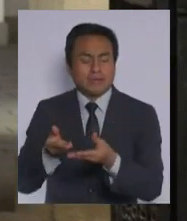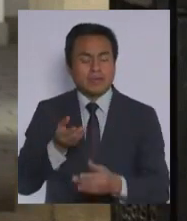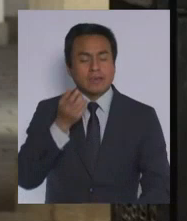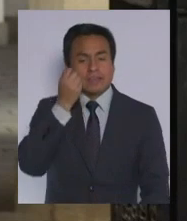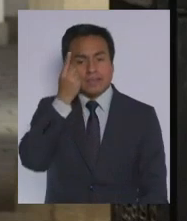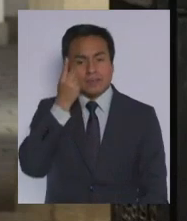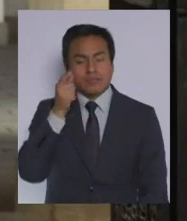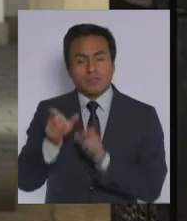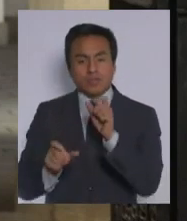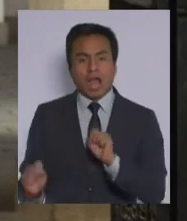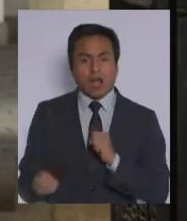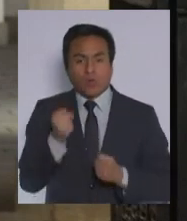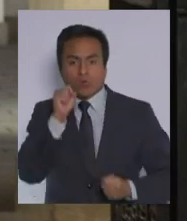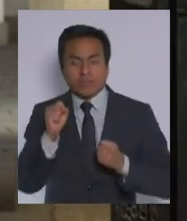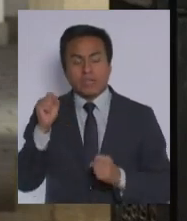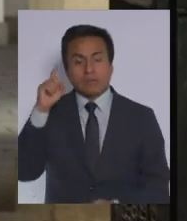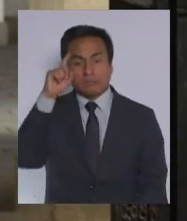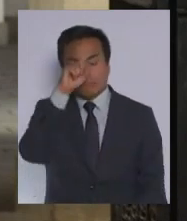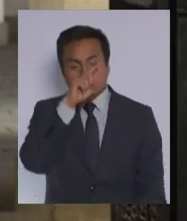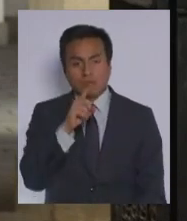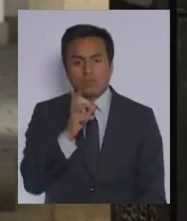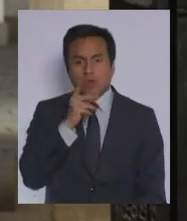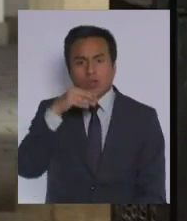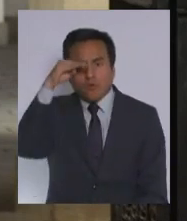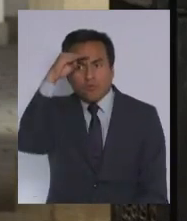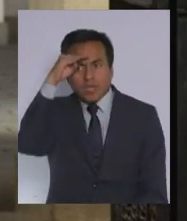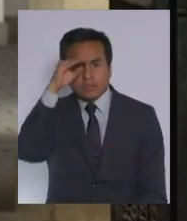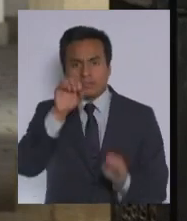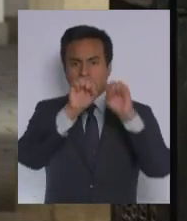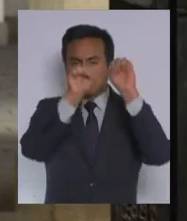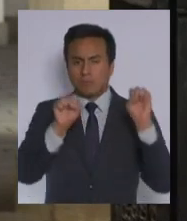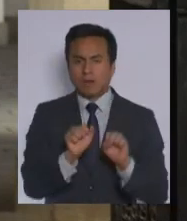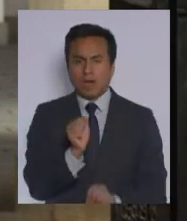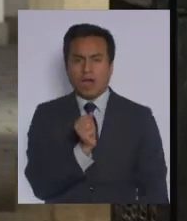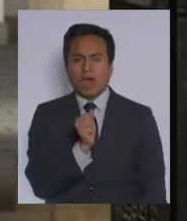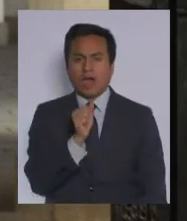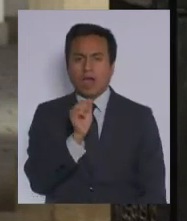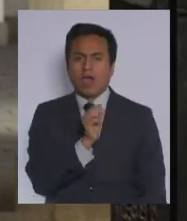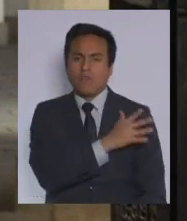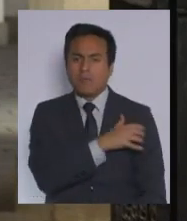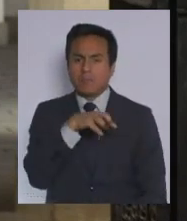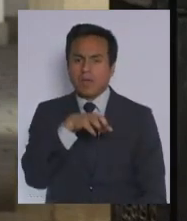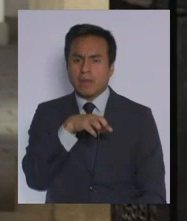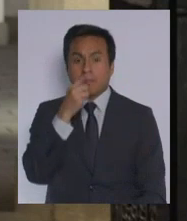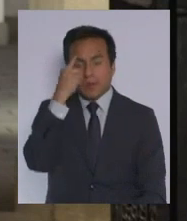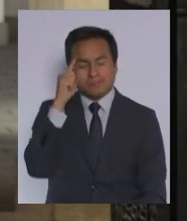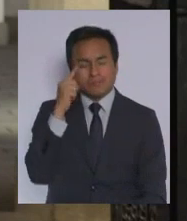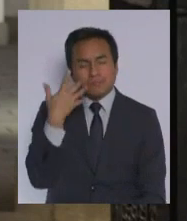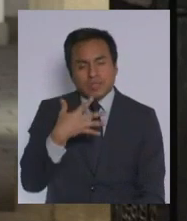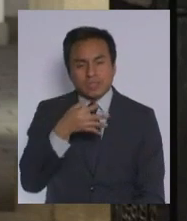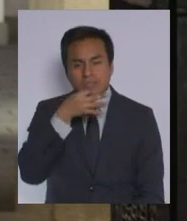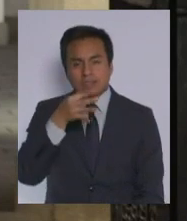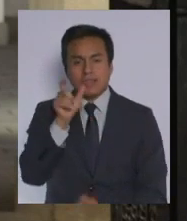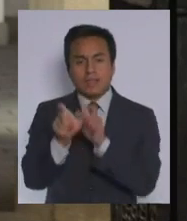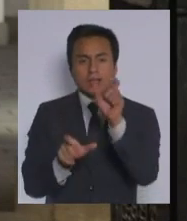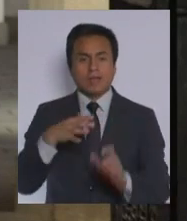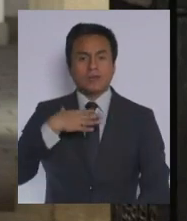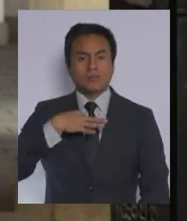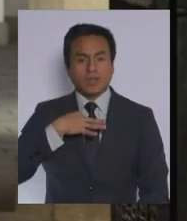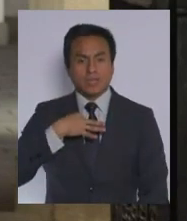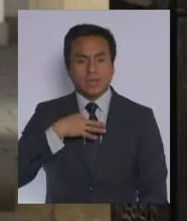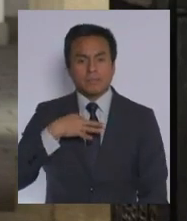angustia de por medio entendemos que hay desconfianza del sistema de fp pero también es importante a la ciudadanía